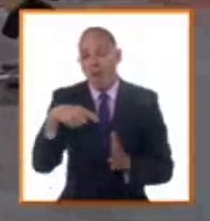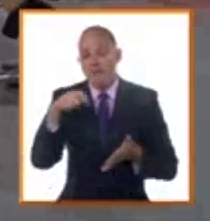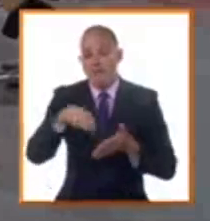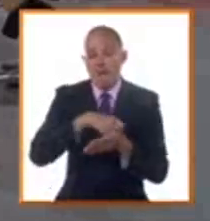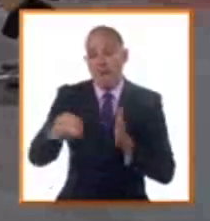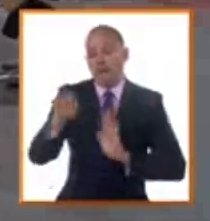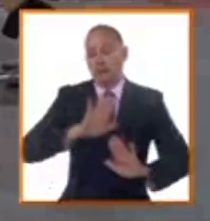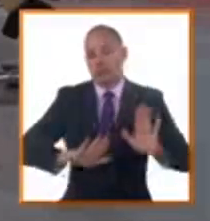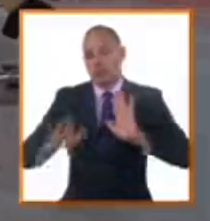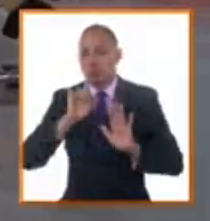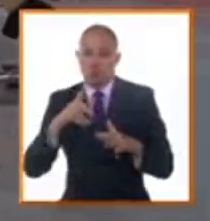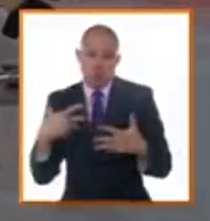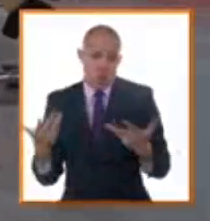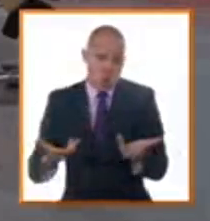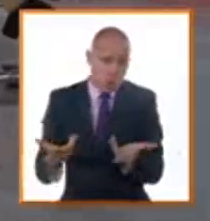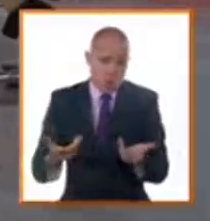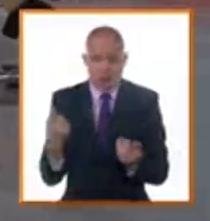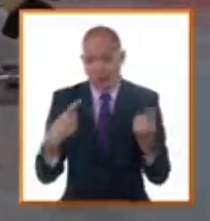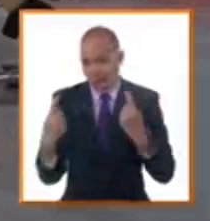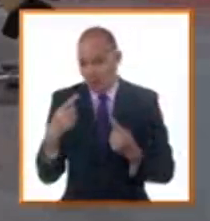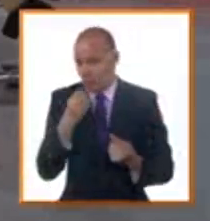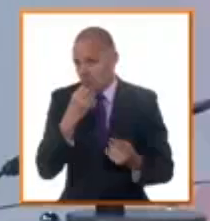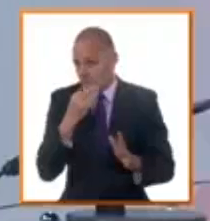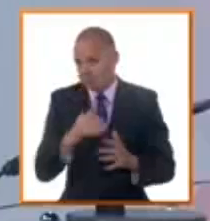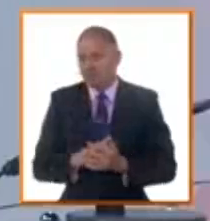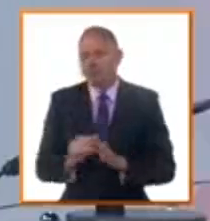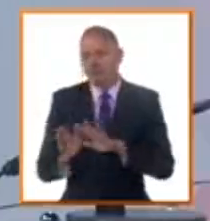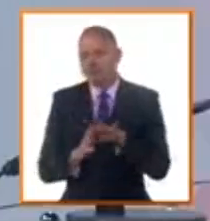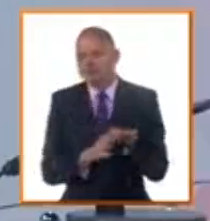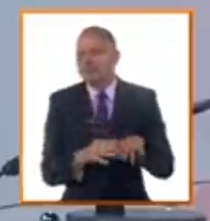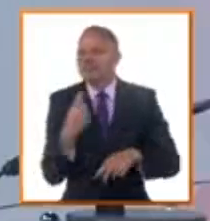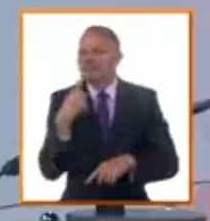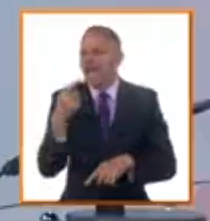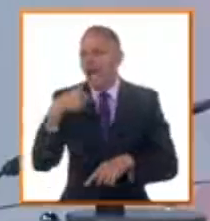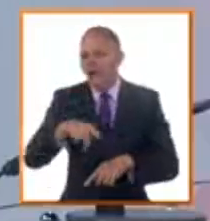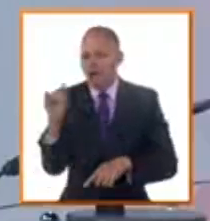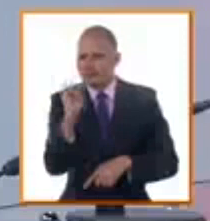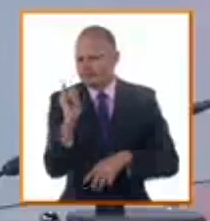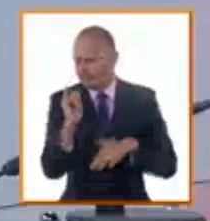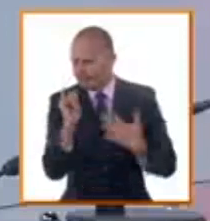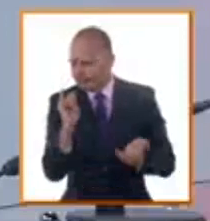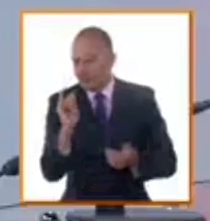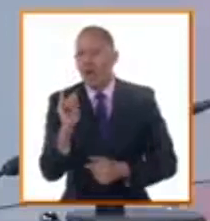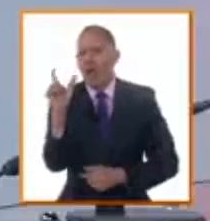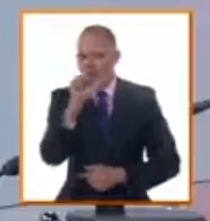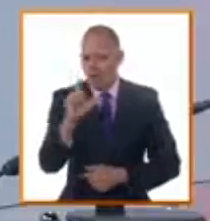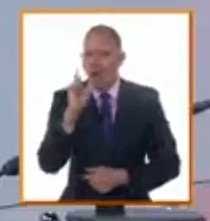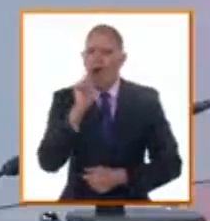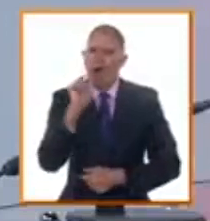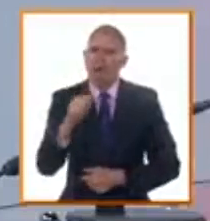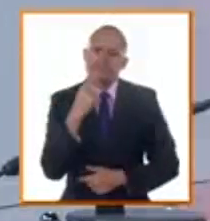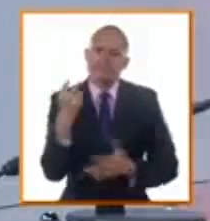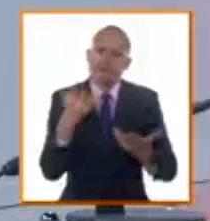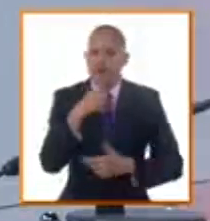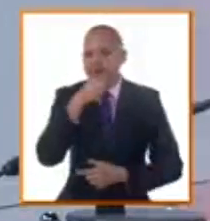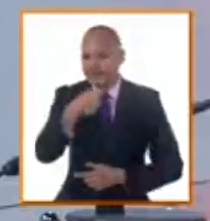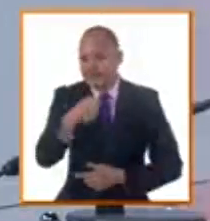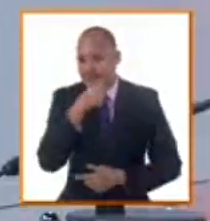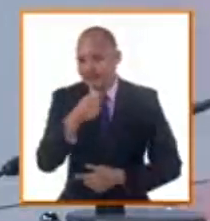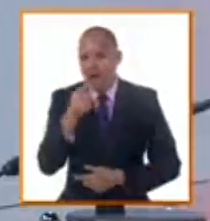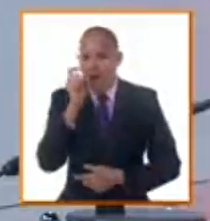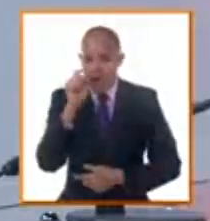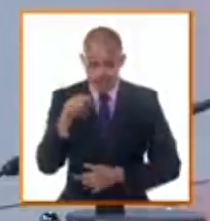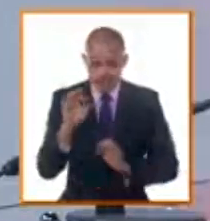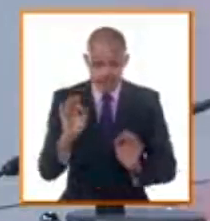si queda aislada en determinado momento. Les decía, vamos hasta Camagüey. Creo que ahí está el periodista y conductor de